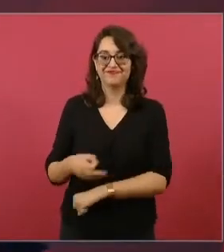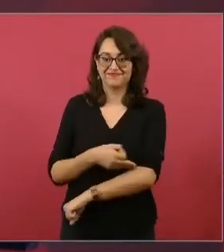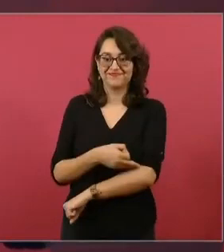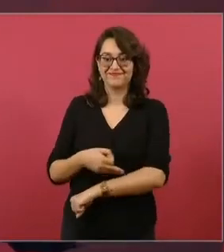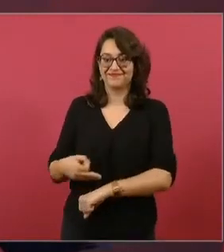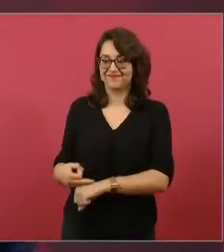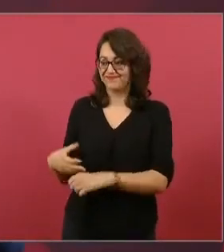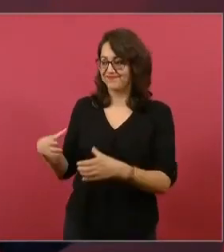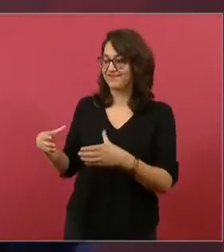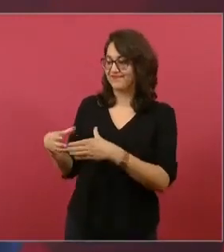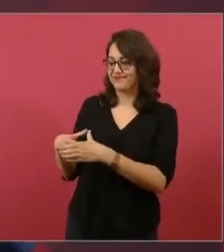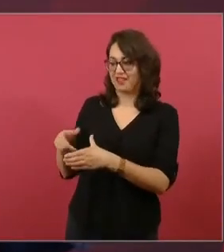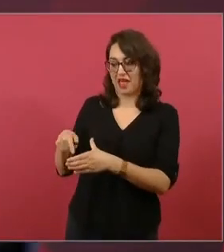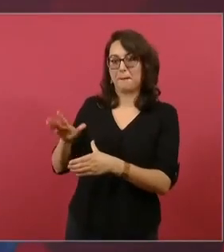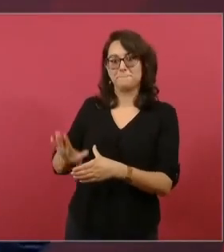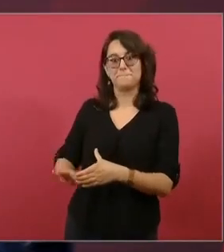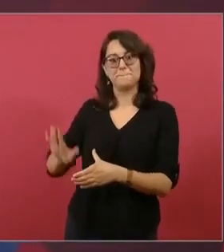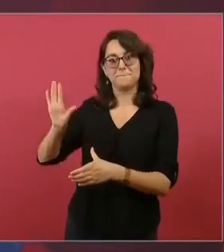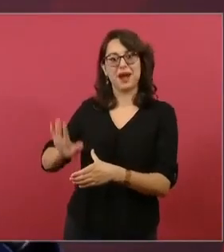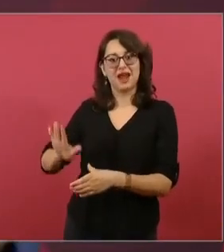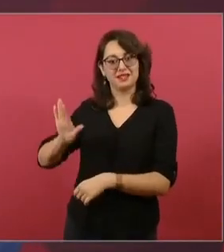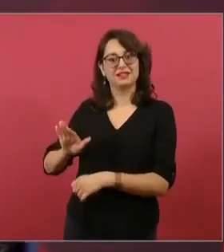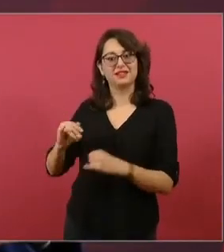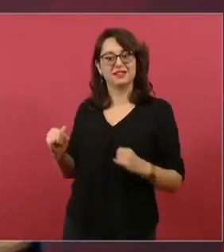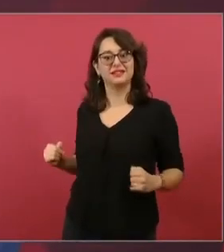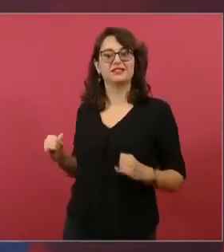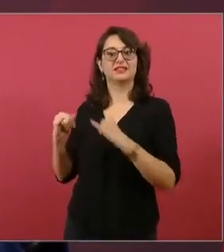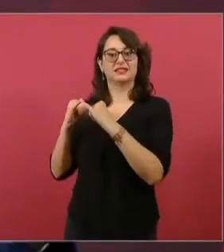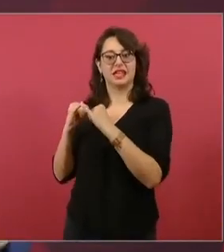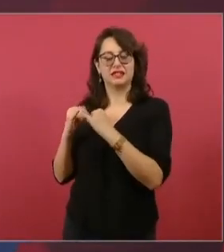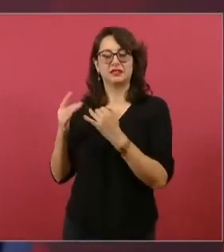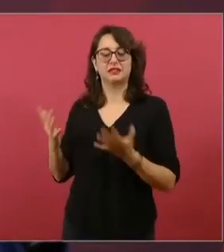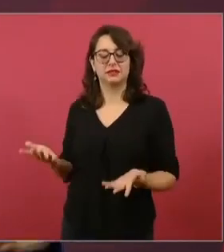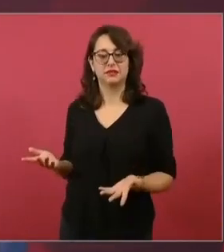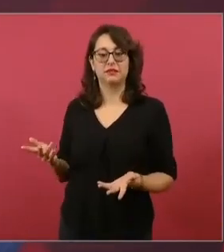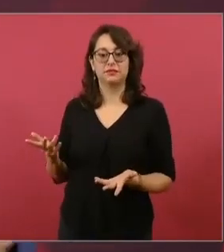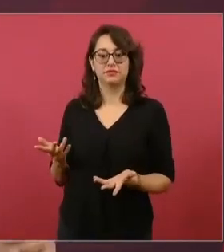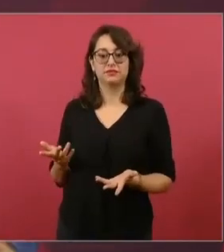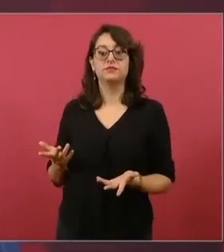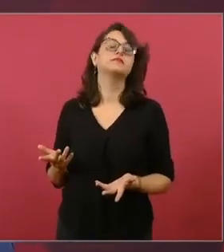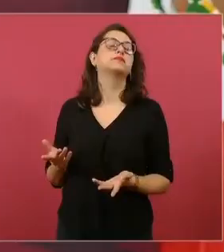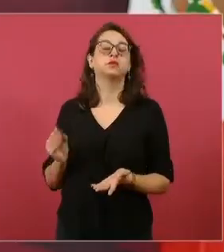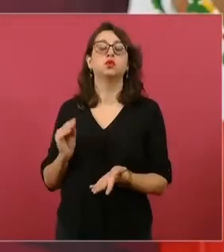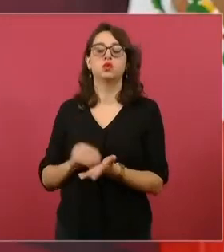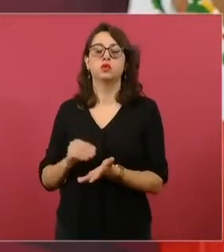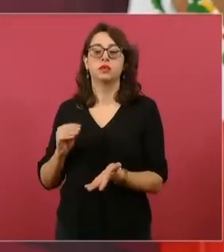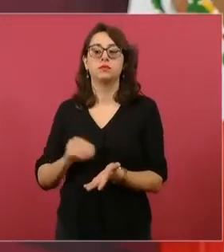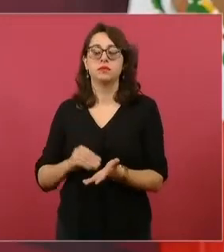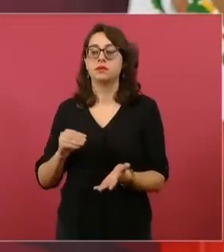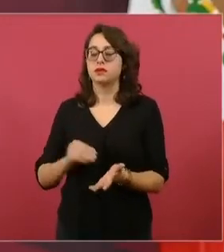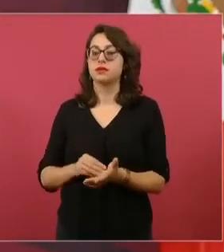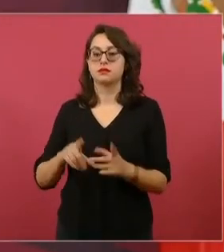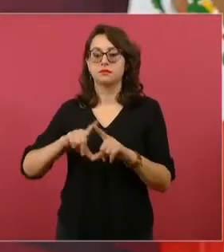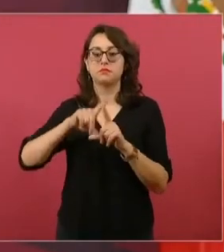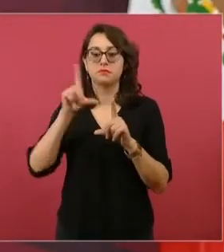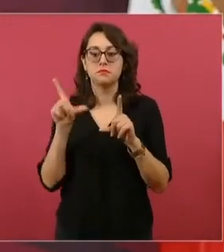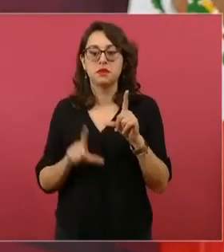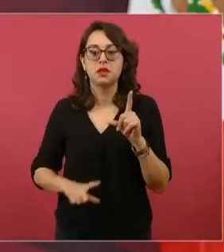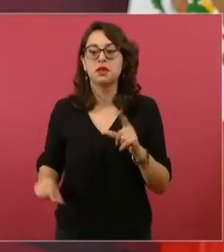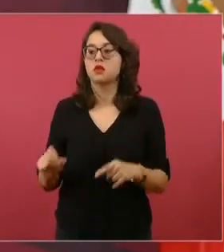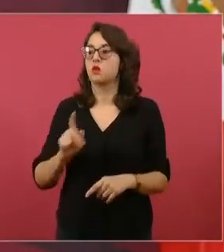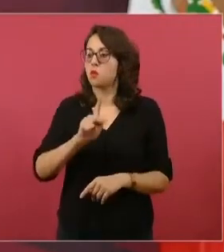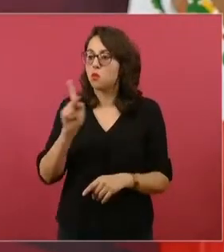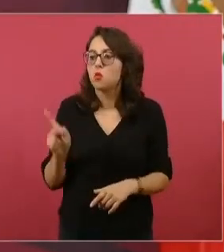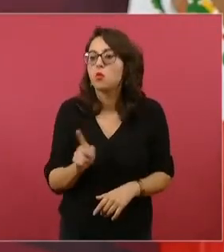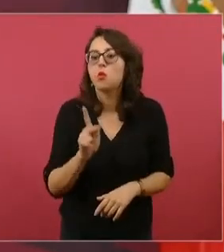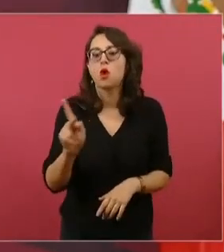Entonces, eso se conserva en los pueblos, en las